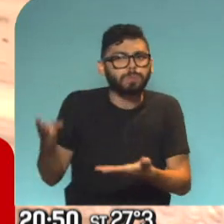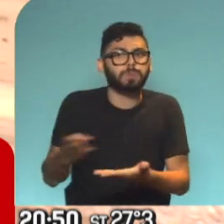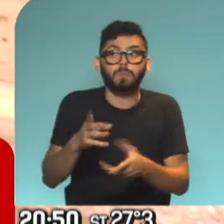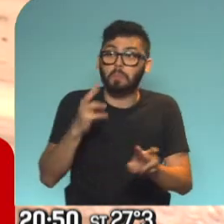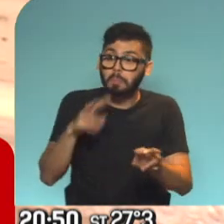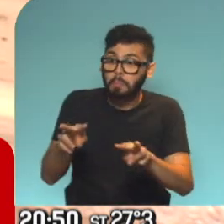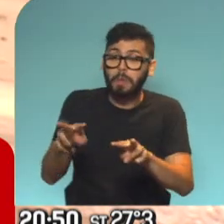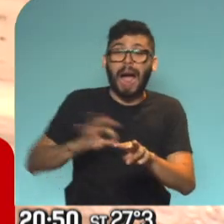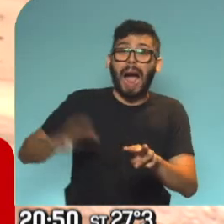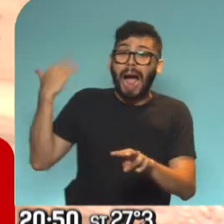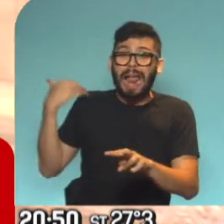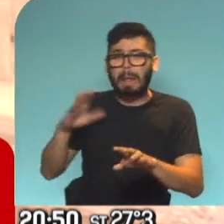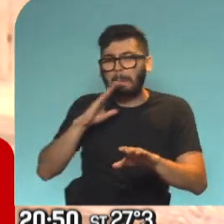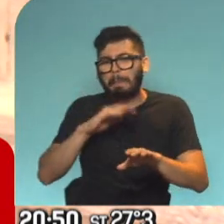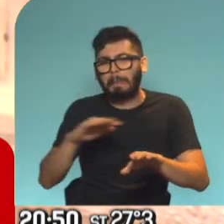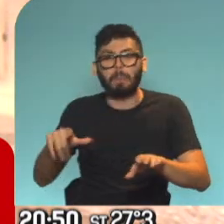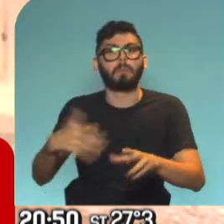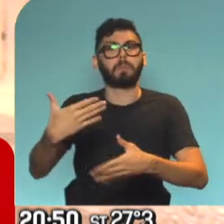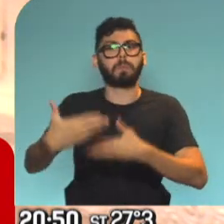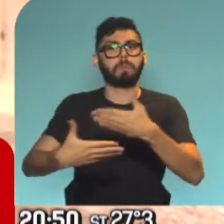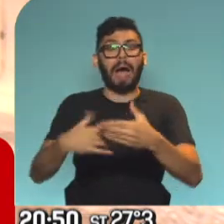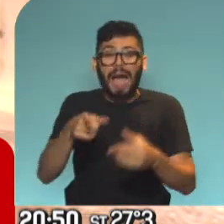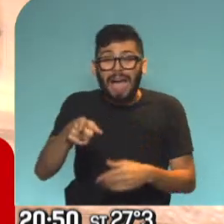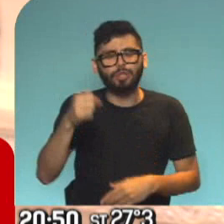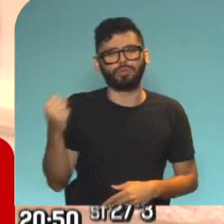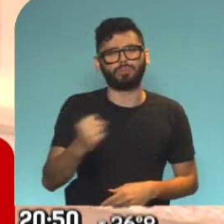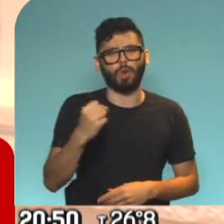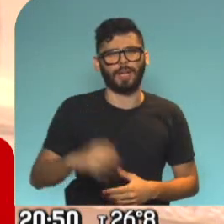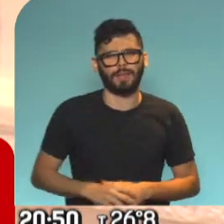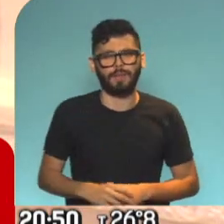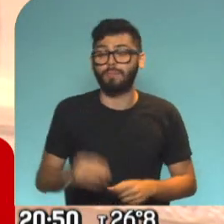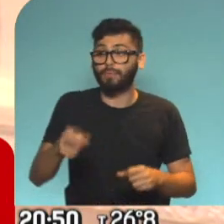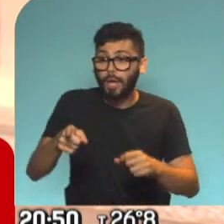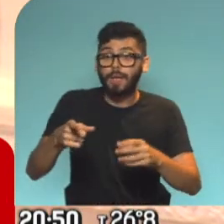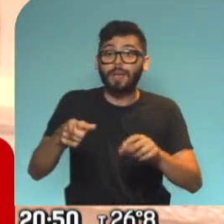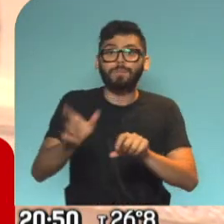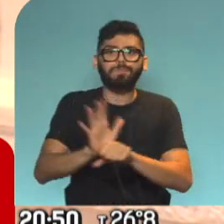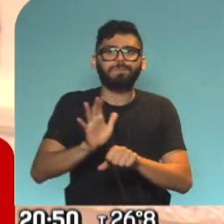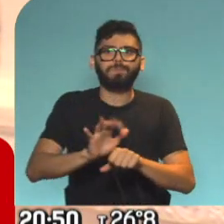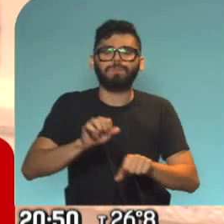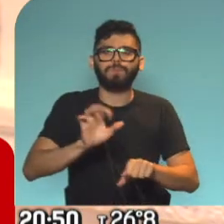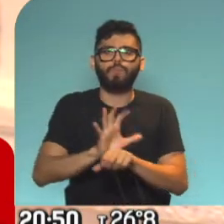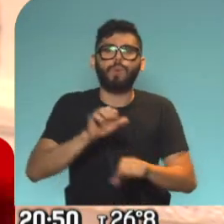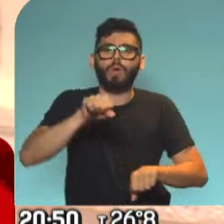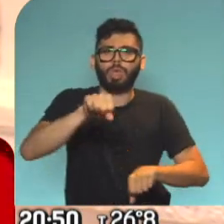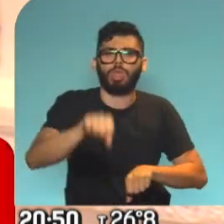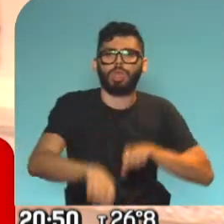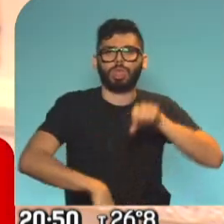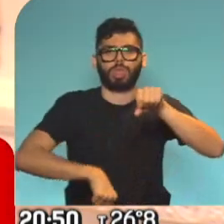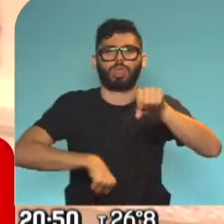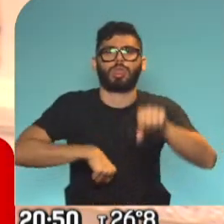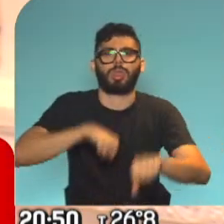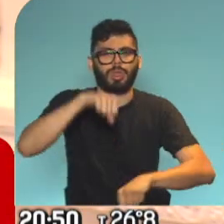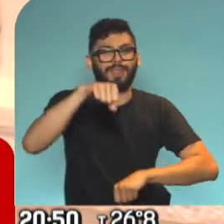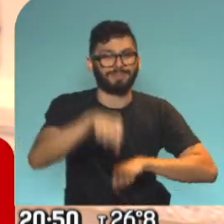no se veían hace años. Eso es muy importante, porque eso hace girar la rueda de lo que nosotros queremos